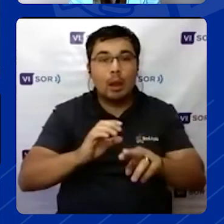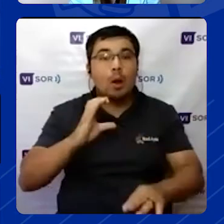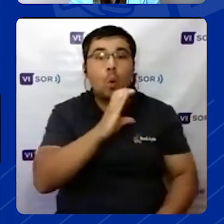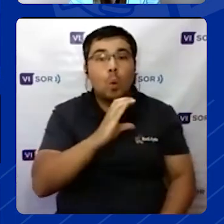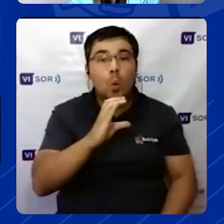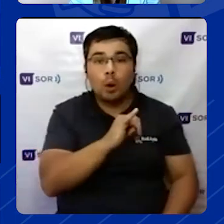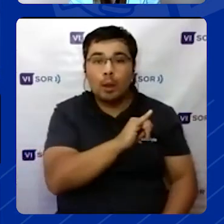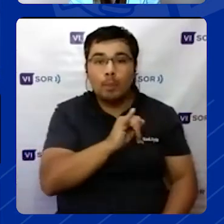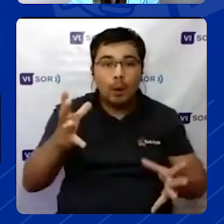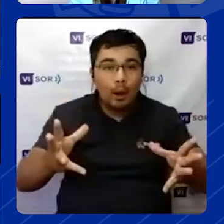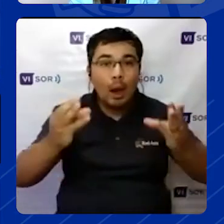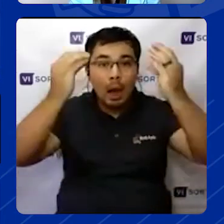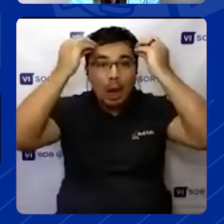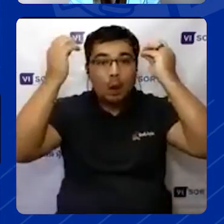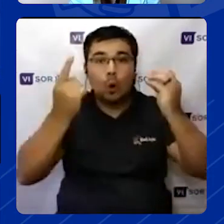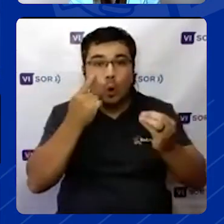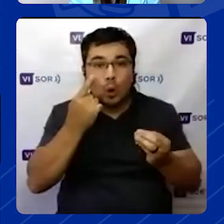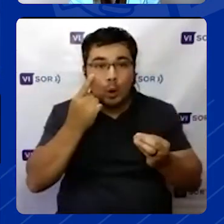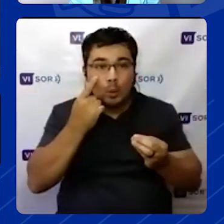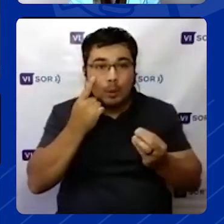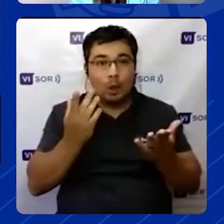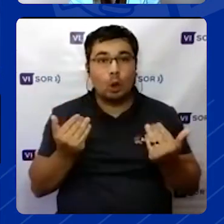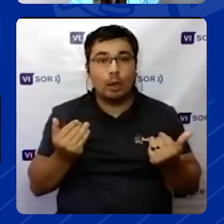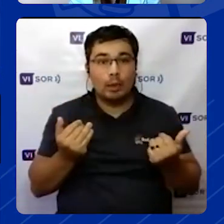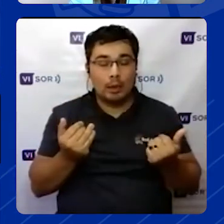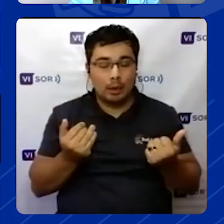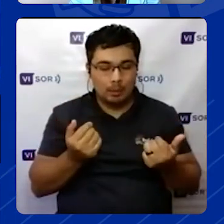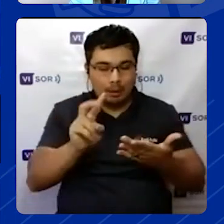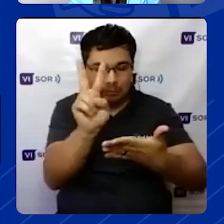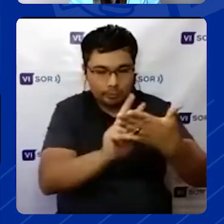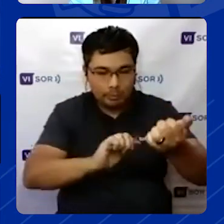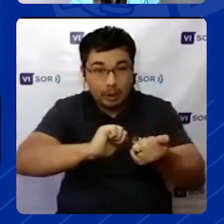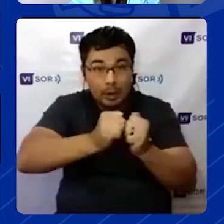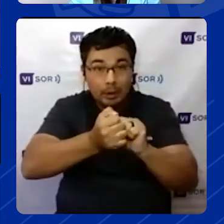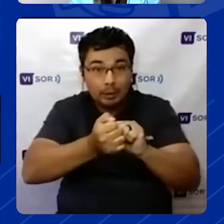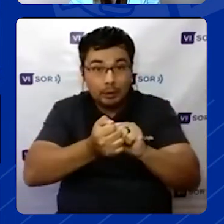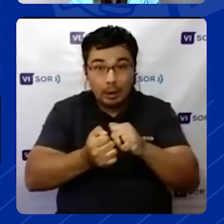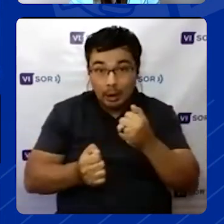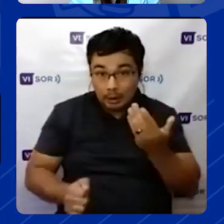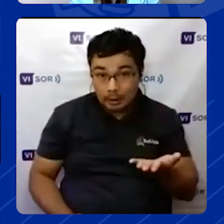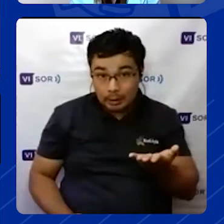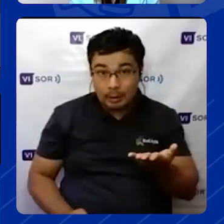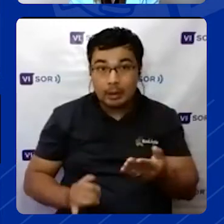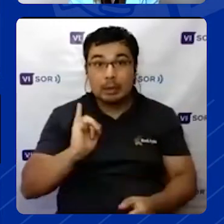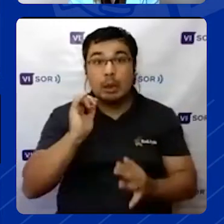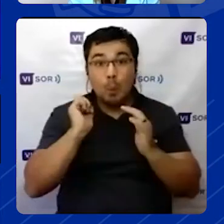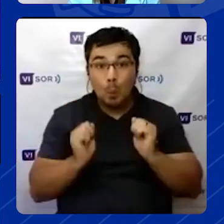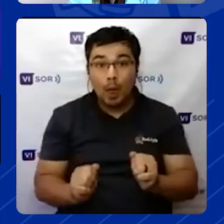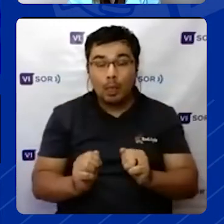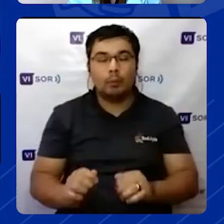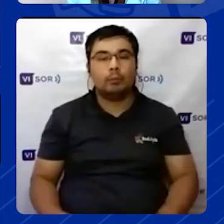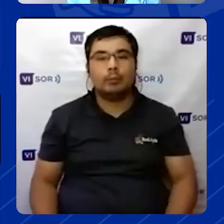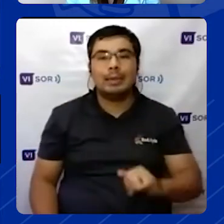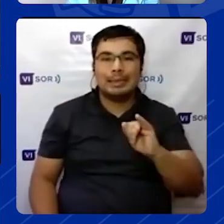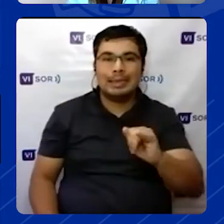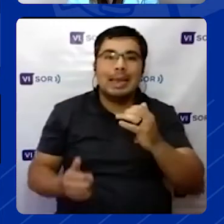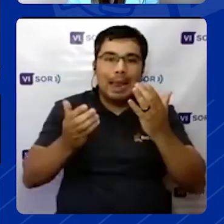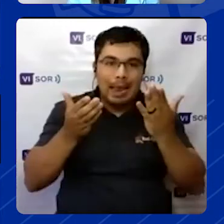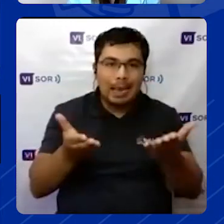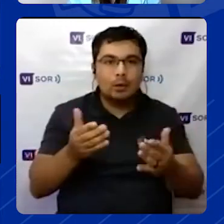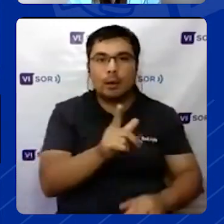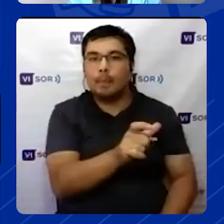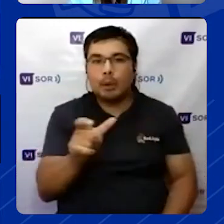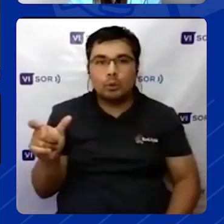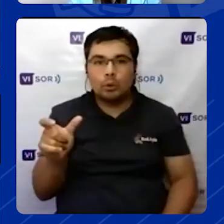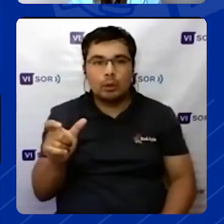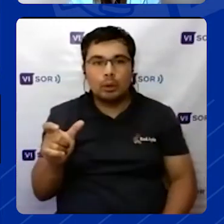para adaptar textos a lectura fácil? Sí, esa es la idea, que las personas que terminan el curso, si bien